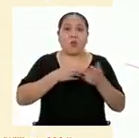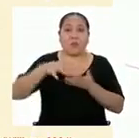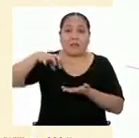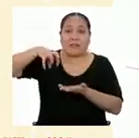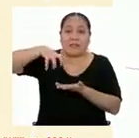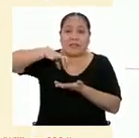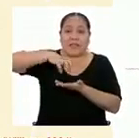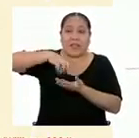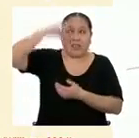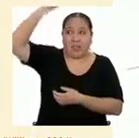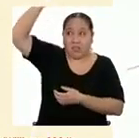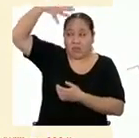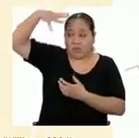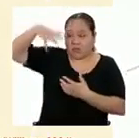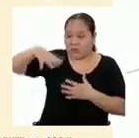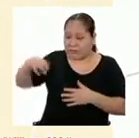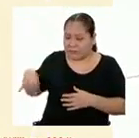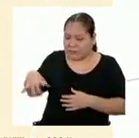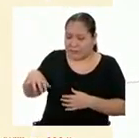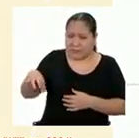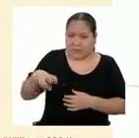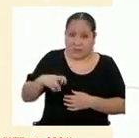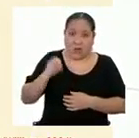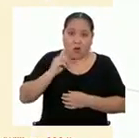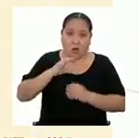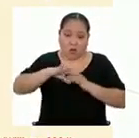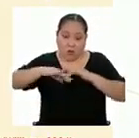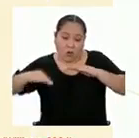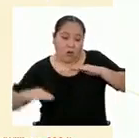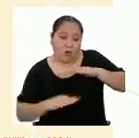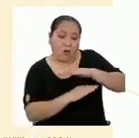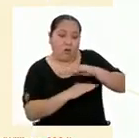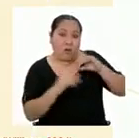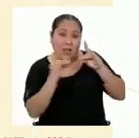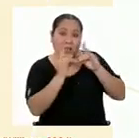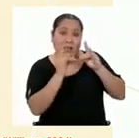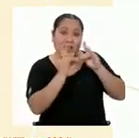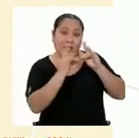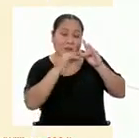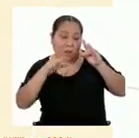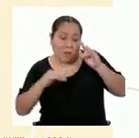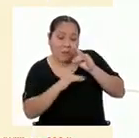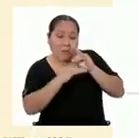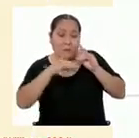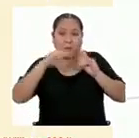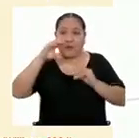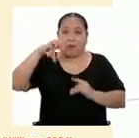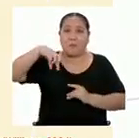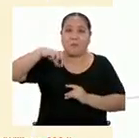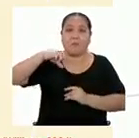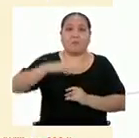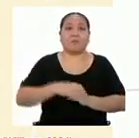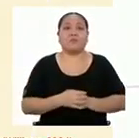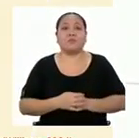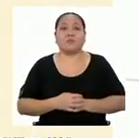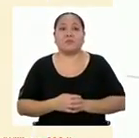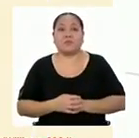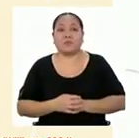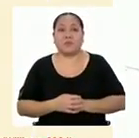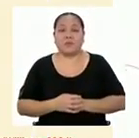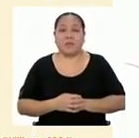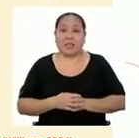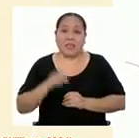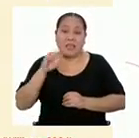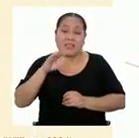en la ducha y el ocasional pecarí debajo de la cama, Chaparrí es un fino lugar de estancia para un artista.